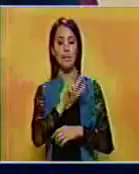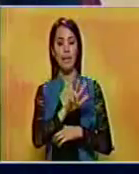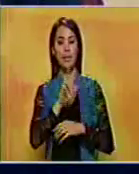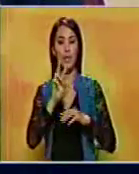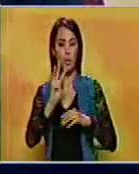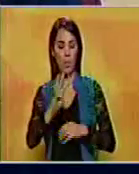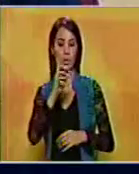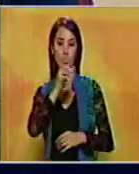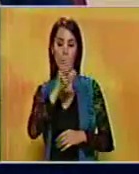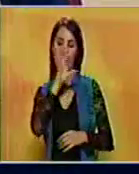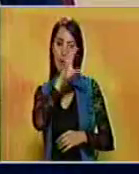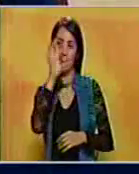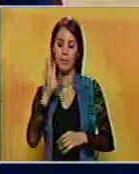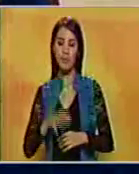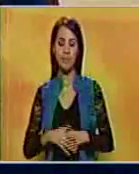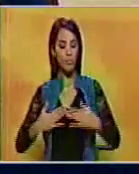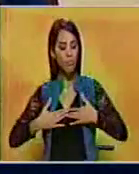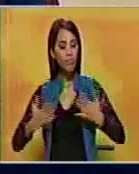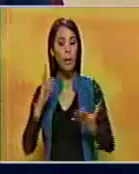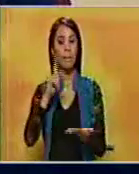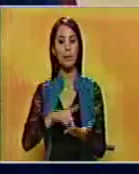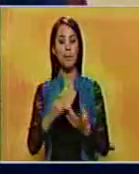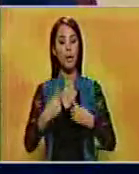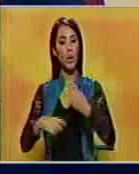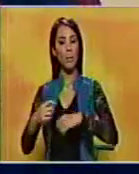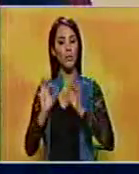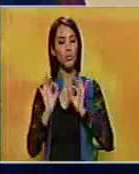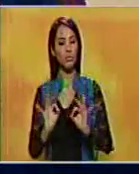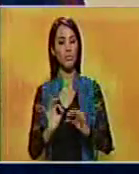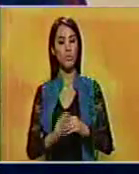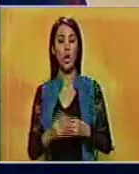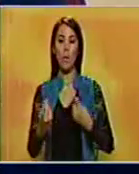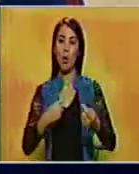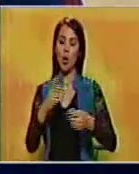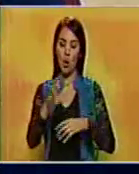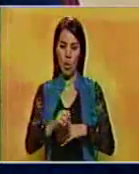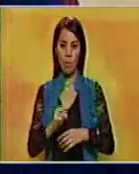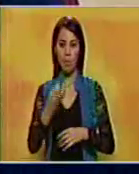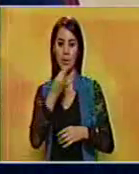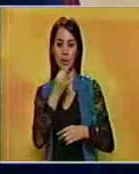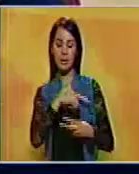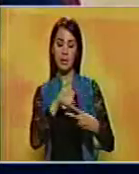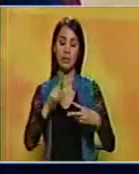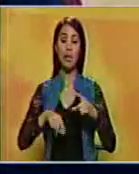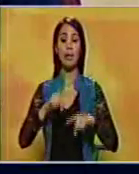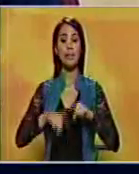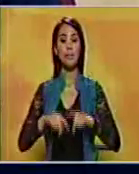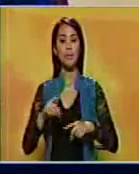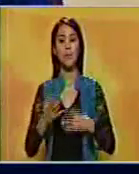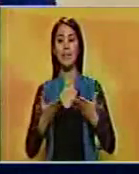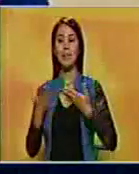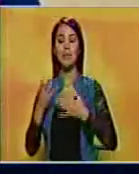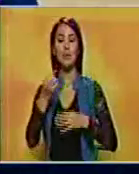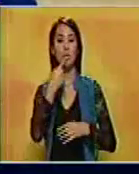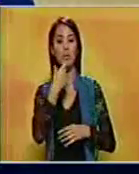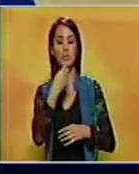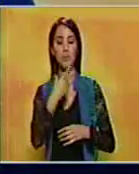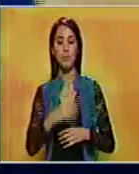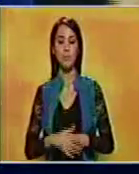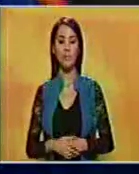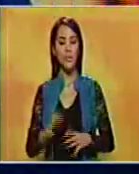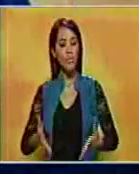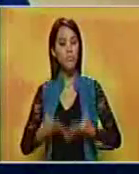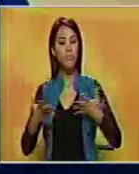confirmaron su disposición de participar en comercios puntualizados como comprar alimentos servicios de materias primas y medicamentos en pro de